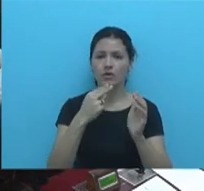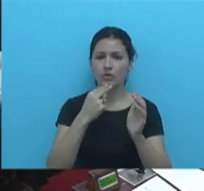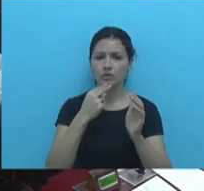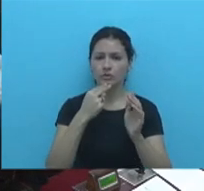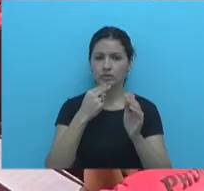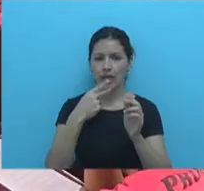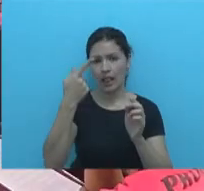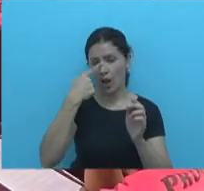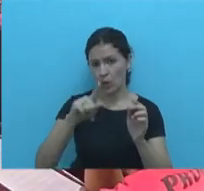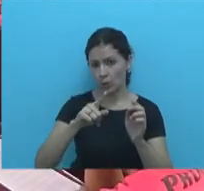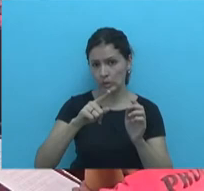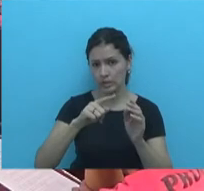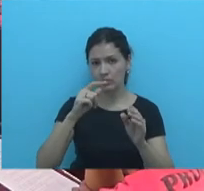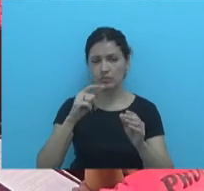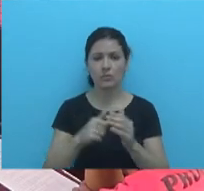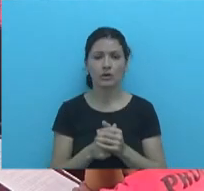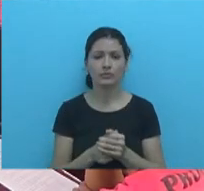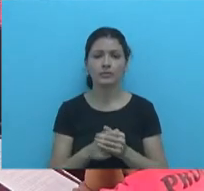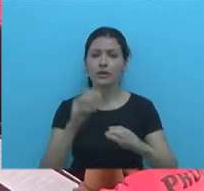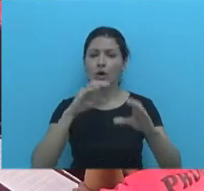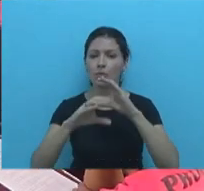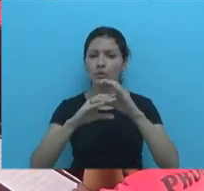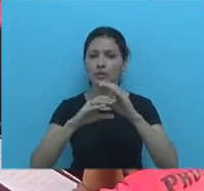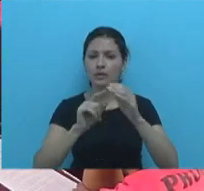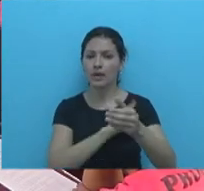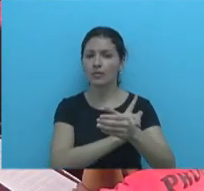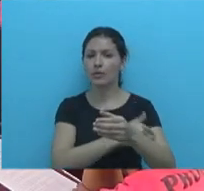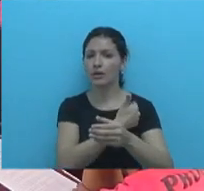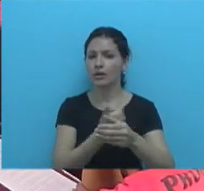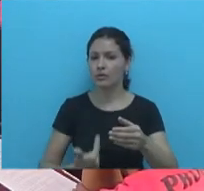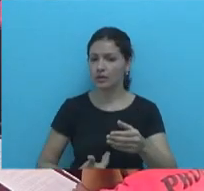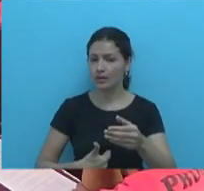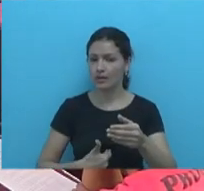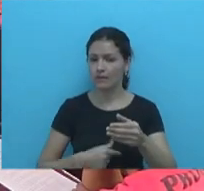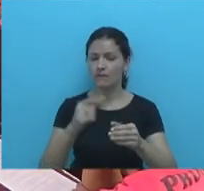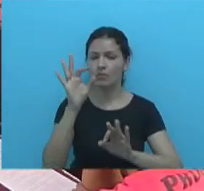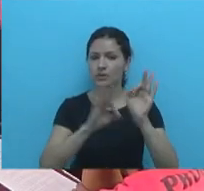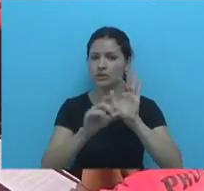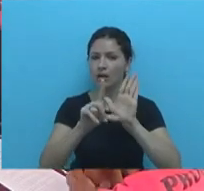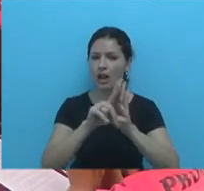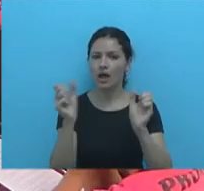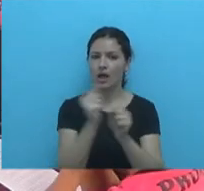11 es de forma, así que se le comunica al Poder Ejecutivo de que se ha sancionado la ley.